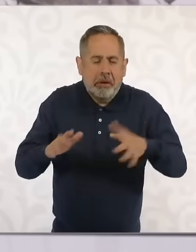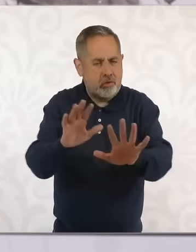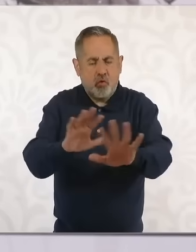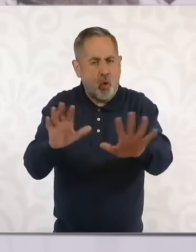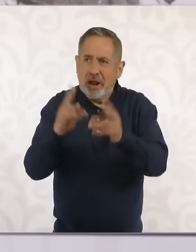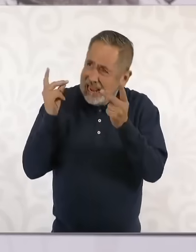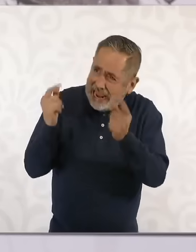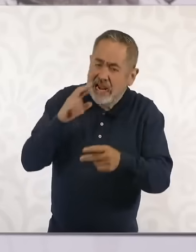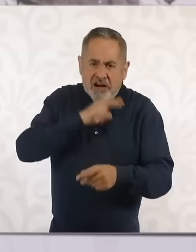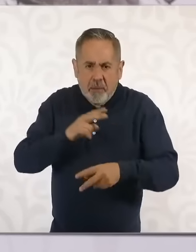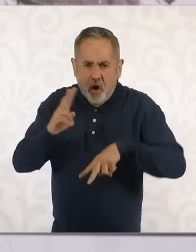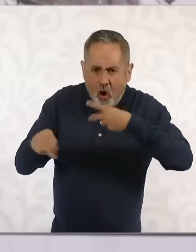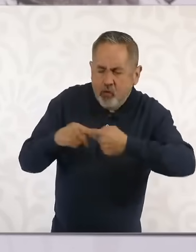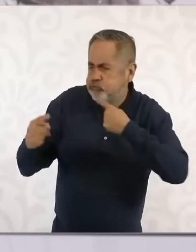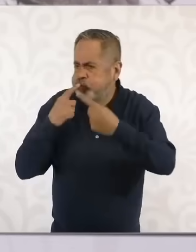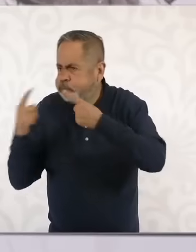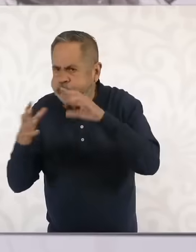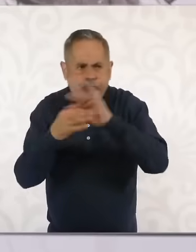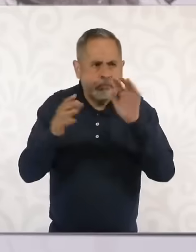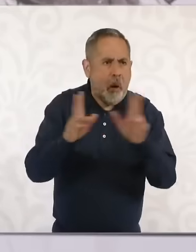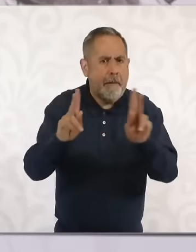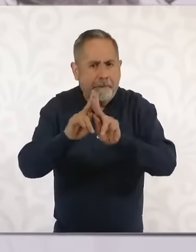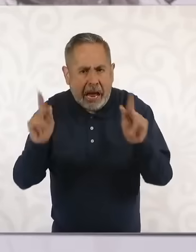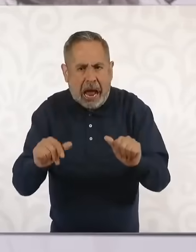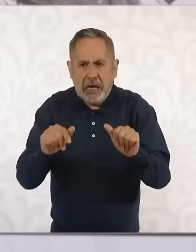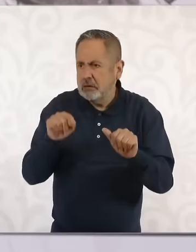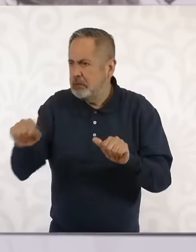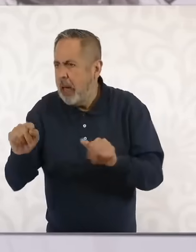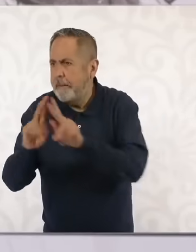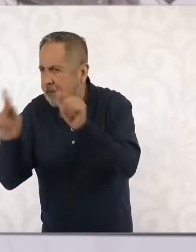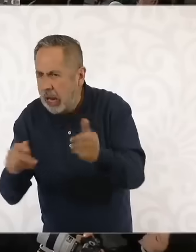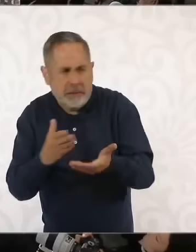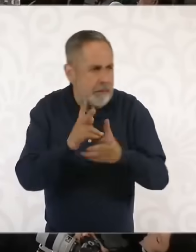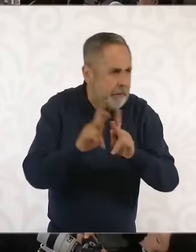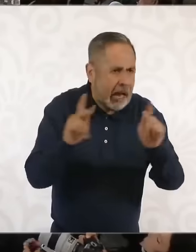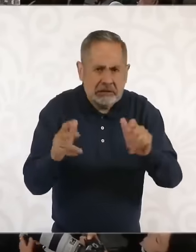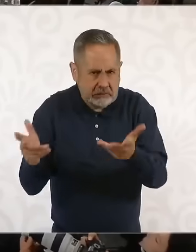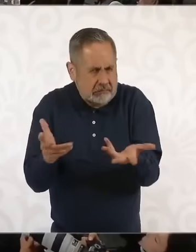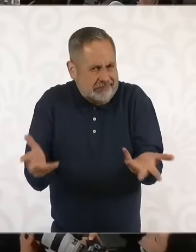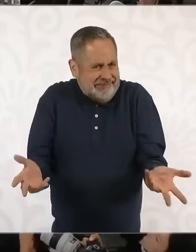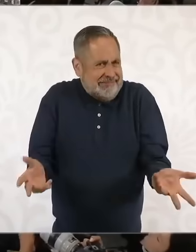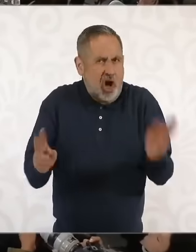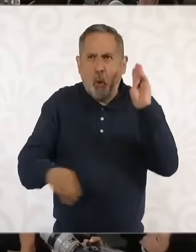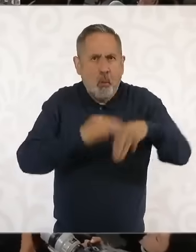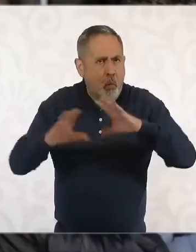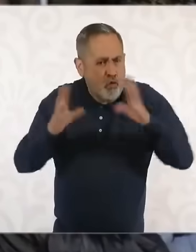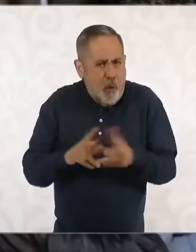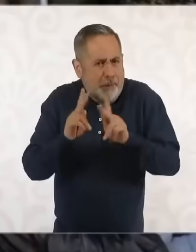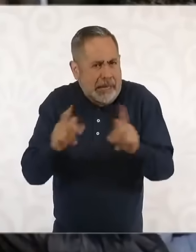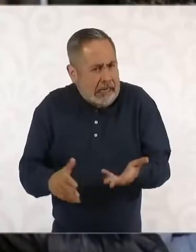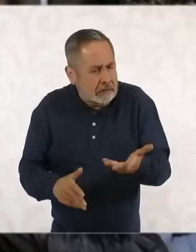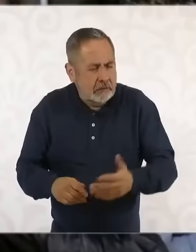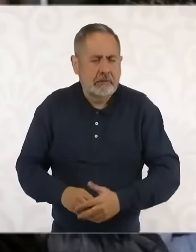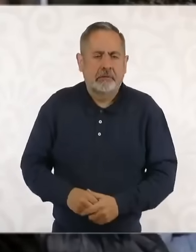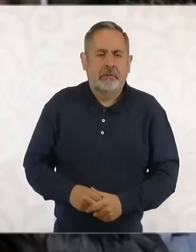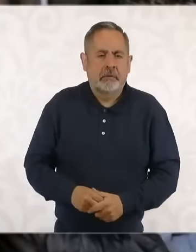espacio de construcción de la paz en el mundo. Presidenta, también preguntarle su opinión sobre el papel